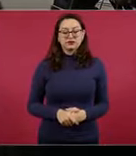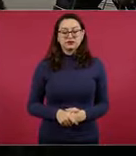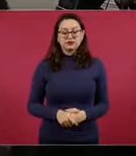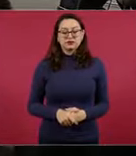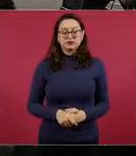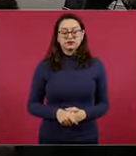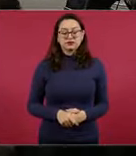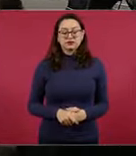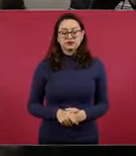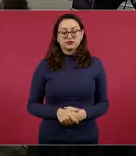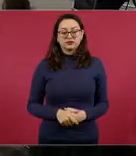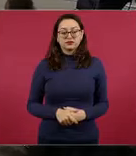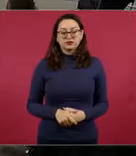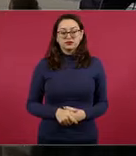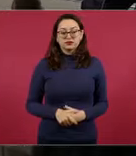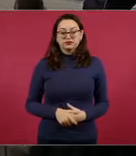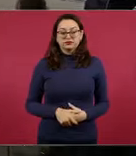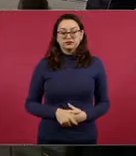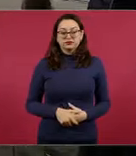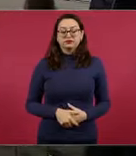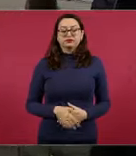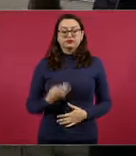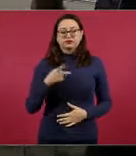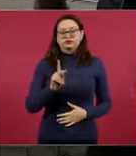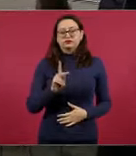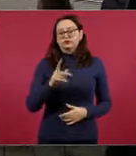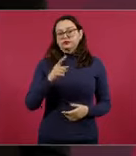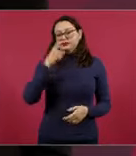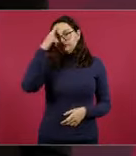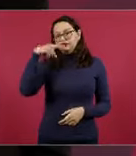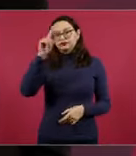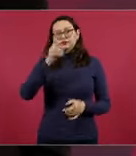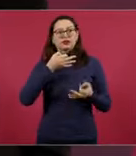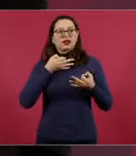Pero muy atractivo todo, ¿no? O sea,